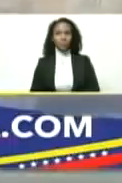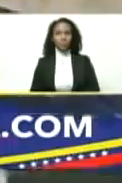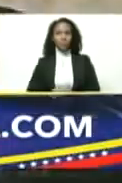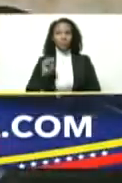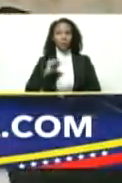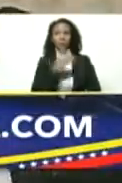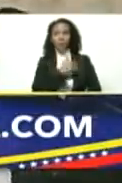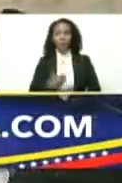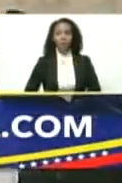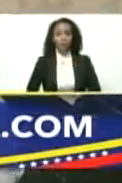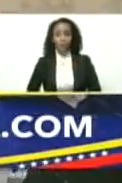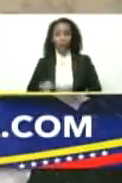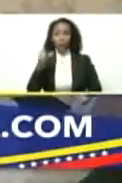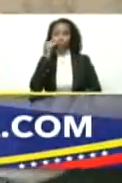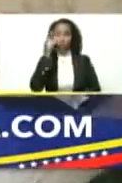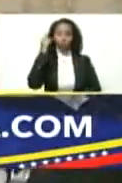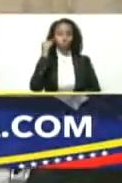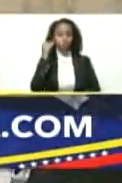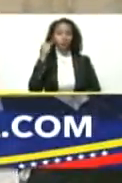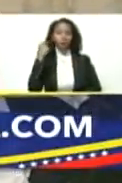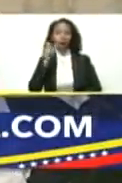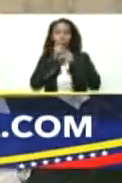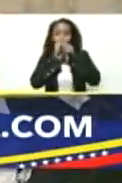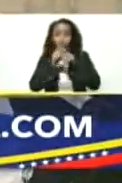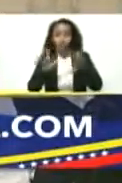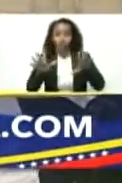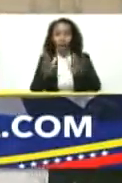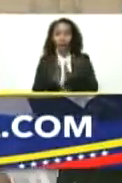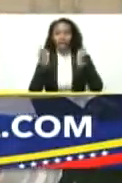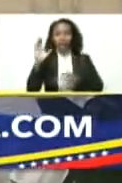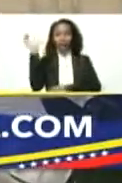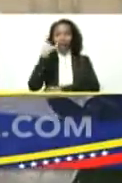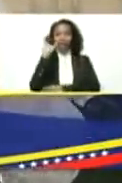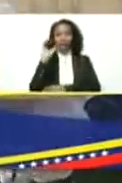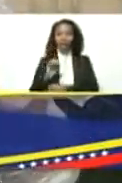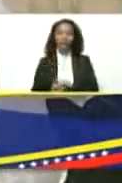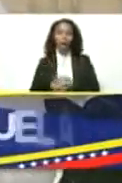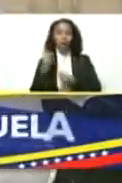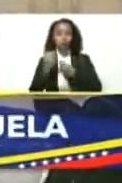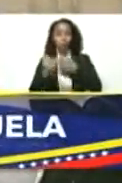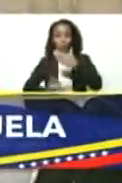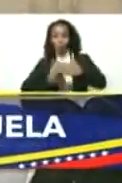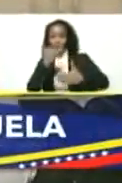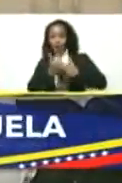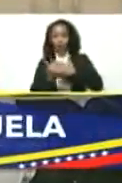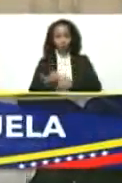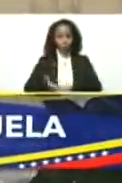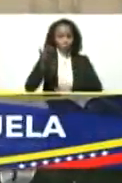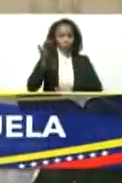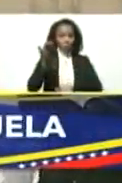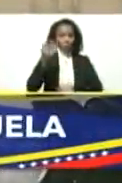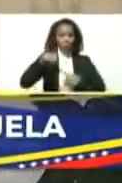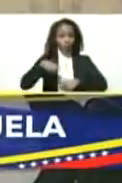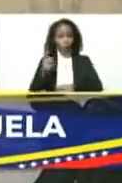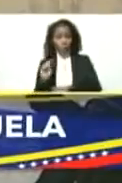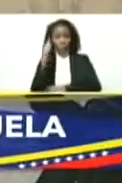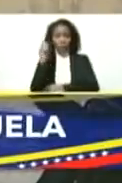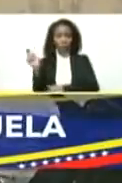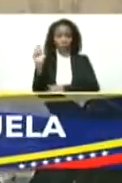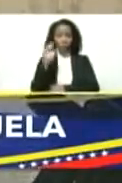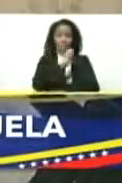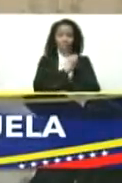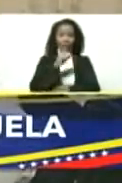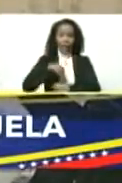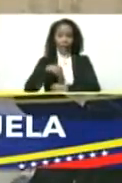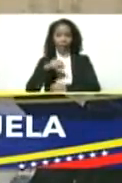Estos muchachos y muchachas van a estar desplegados por la Gran Caracas como proyecto piloto estos primeros meses de Vitrina Venezuela,